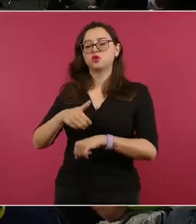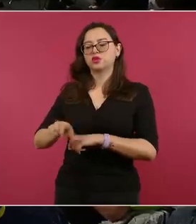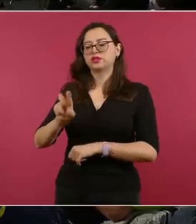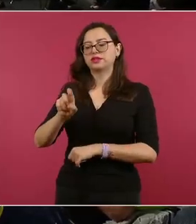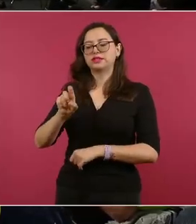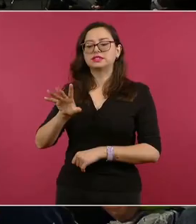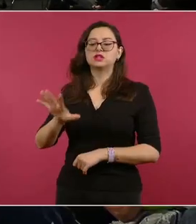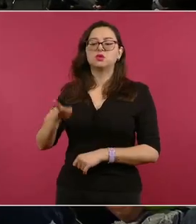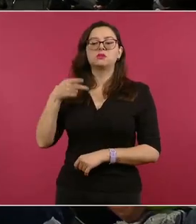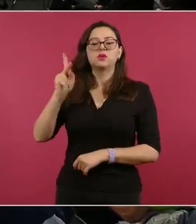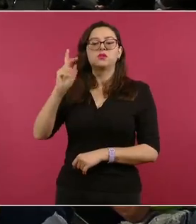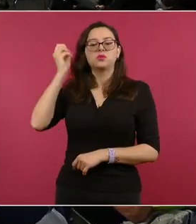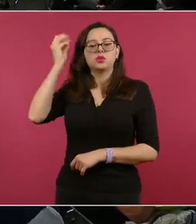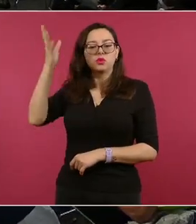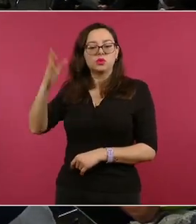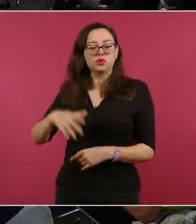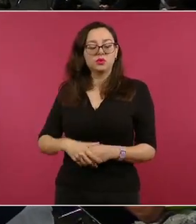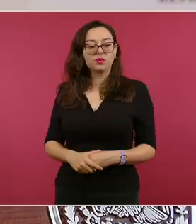Sí.